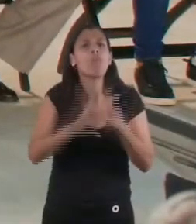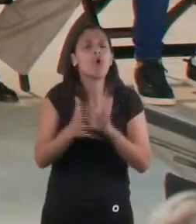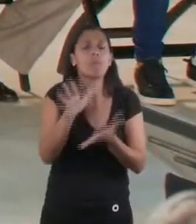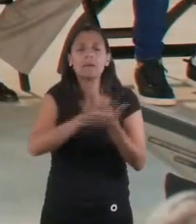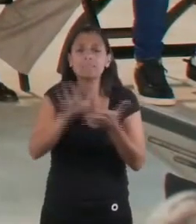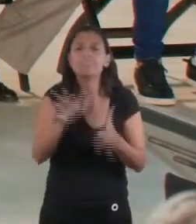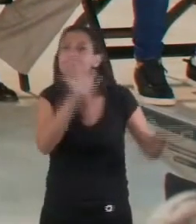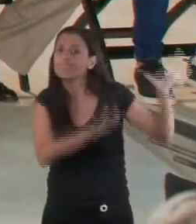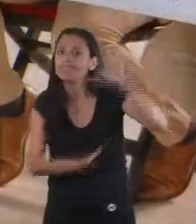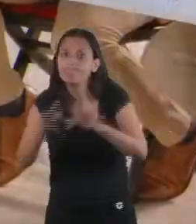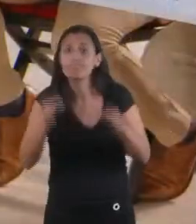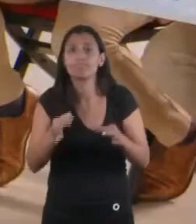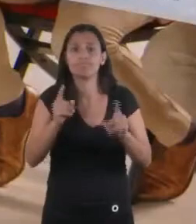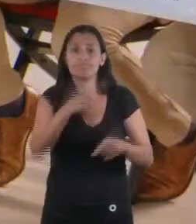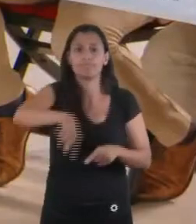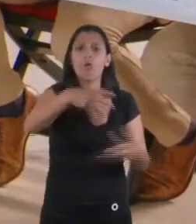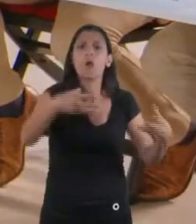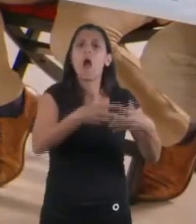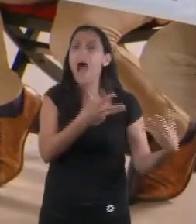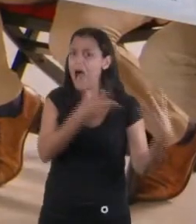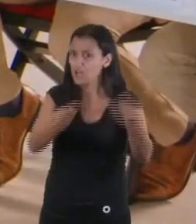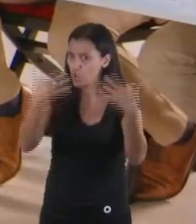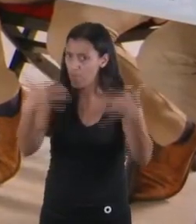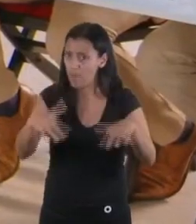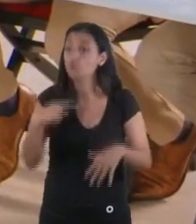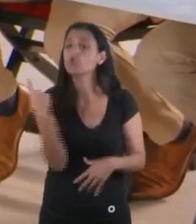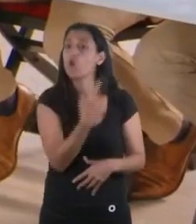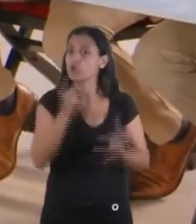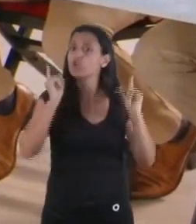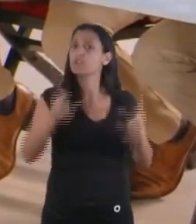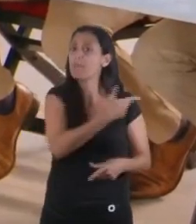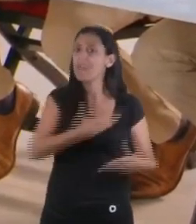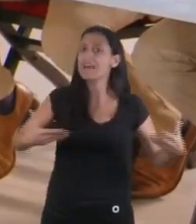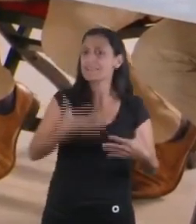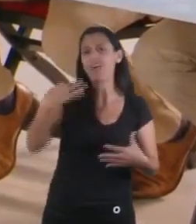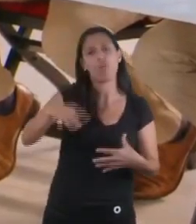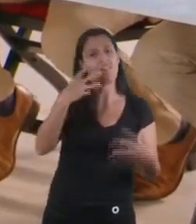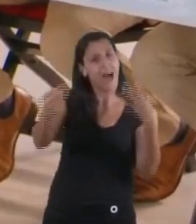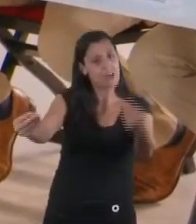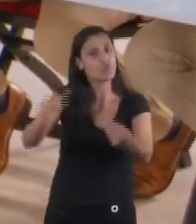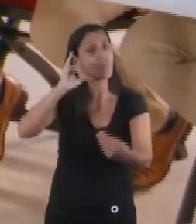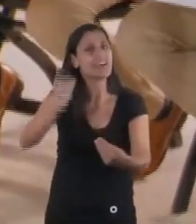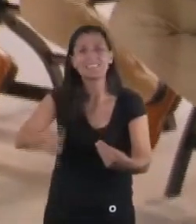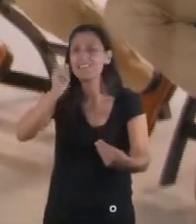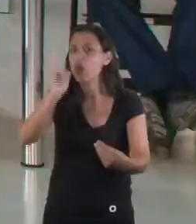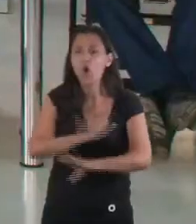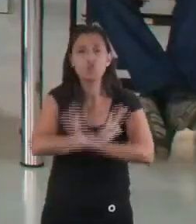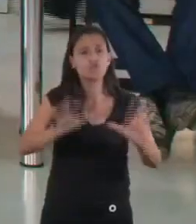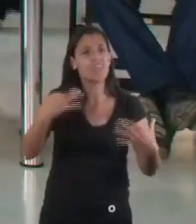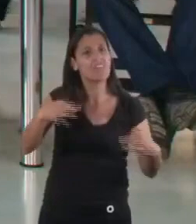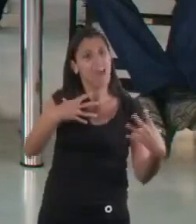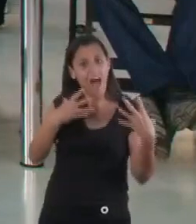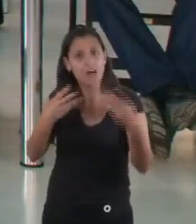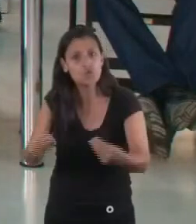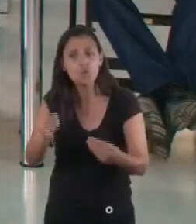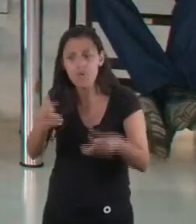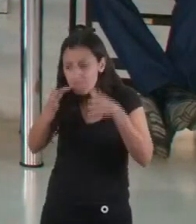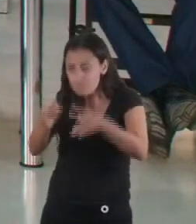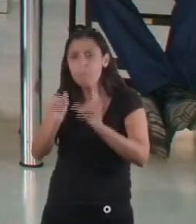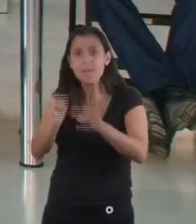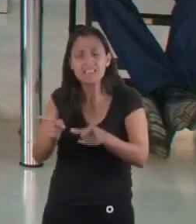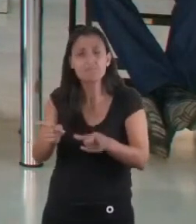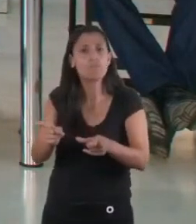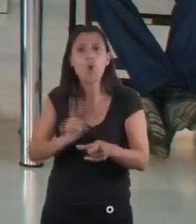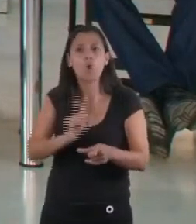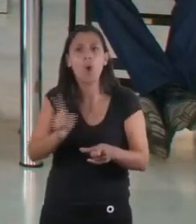y a la ministra de Desarrollo Social, Victoria Tolosa Paz, la firma de convenios con 33 municipios del conurbano bonaerense